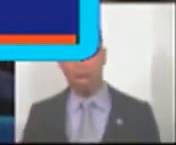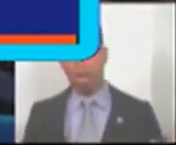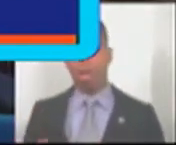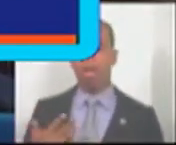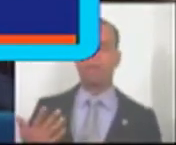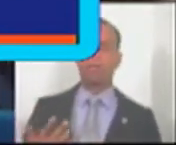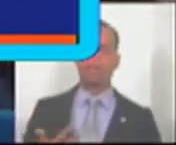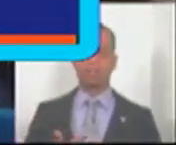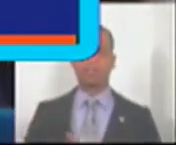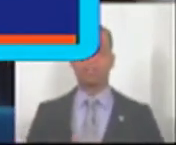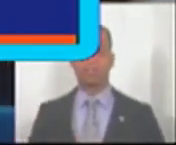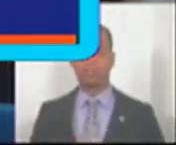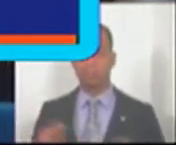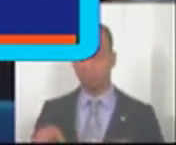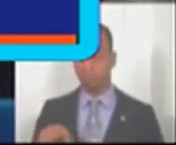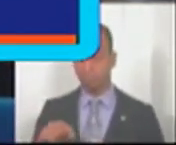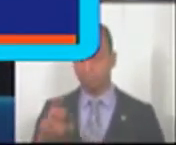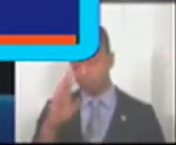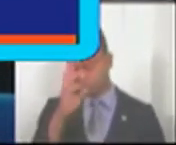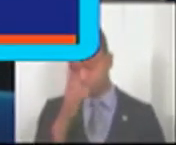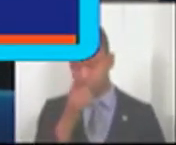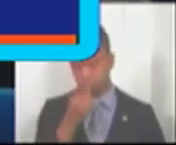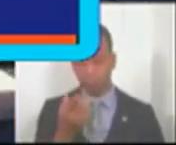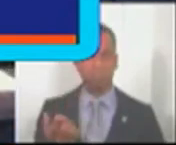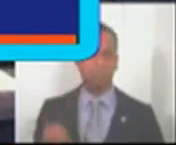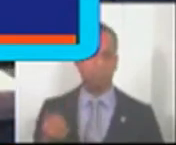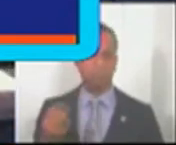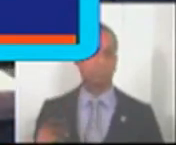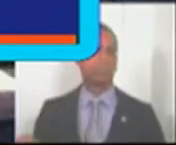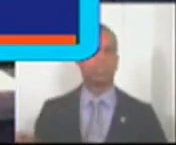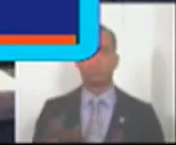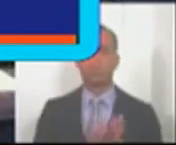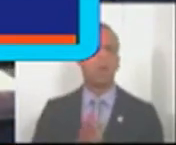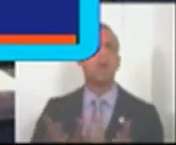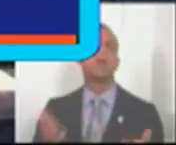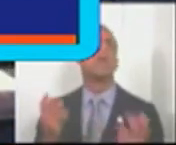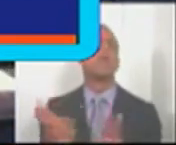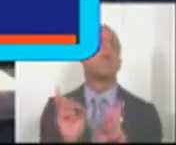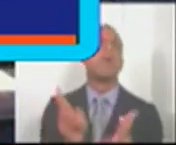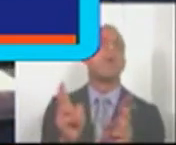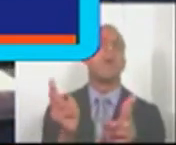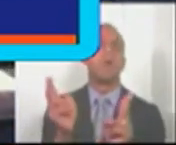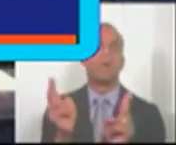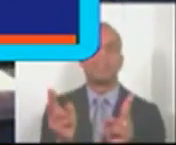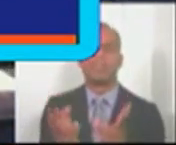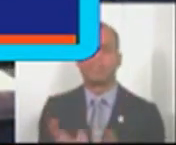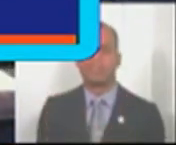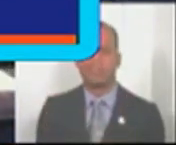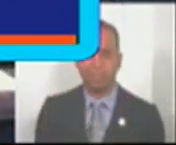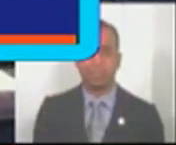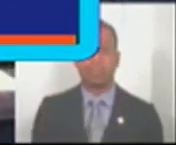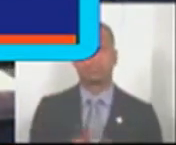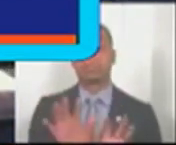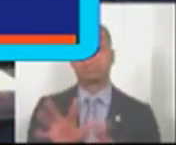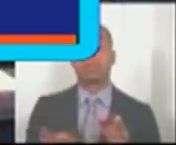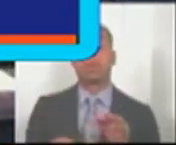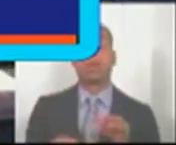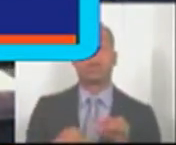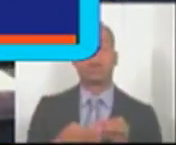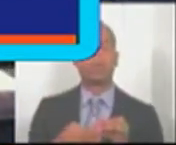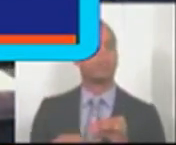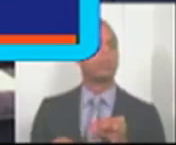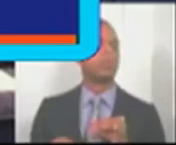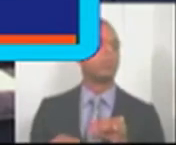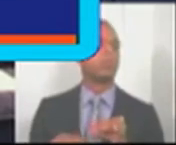nota eso en República Dominicana siempre. Es parte. Muchas impaciencias, ¿verdad? Dice, mucha acumulación